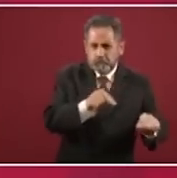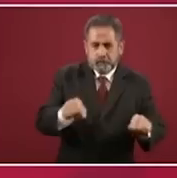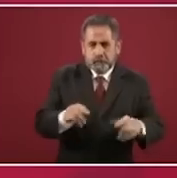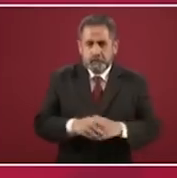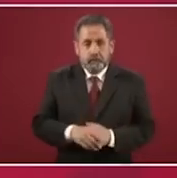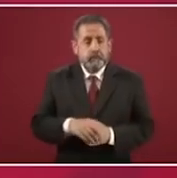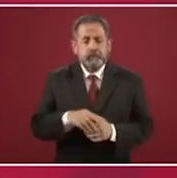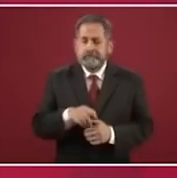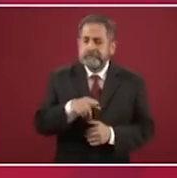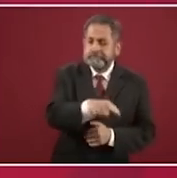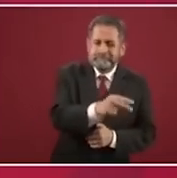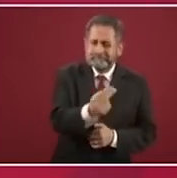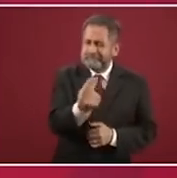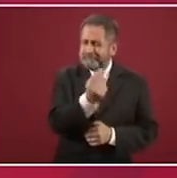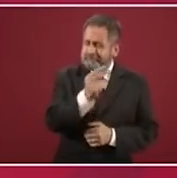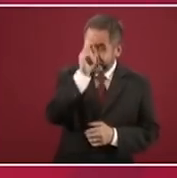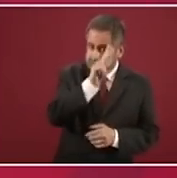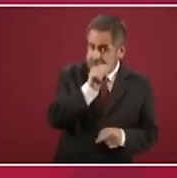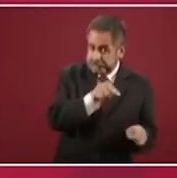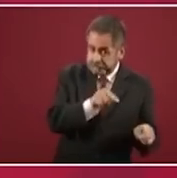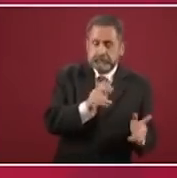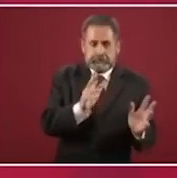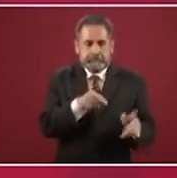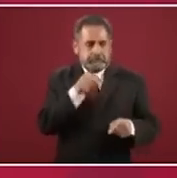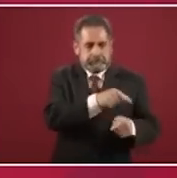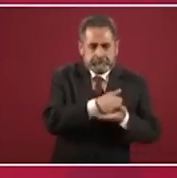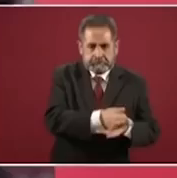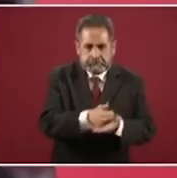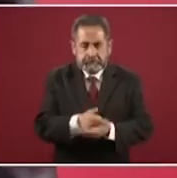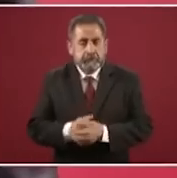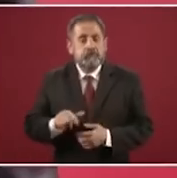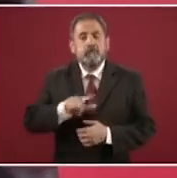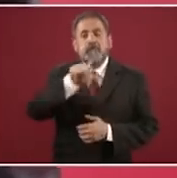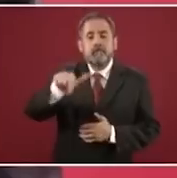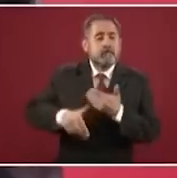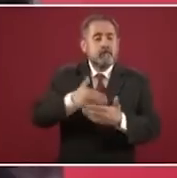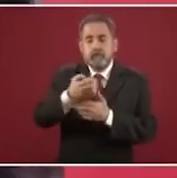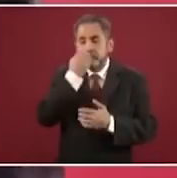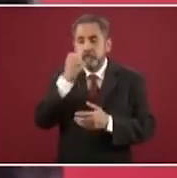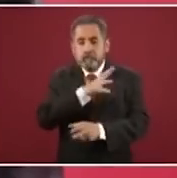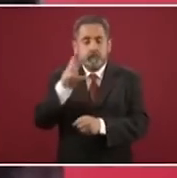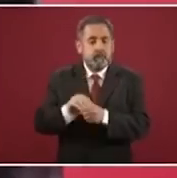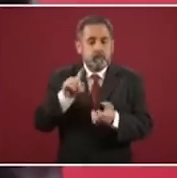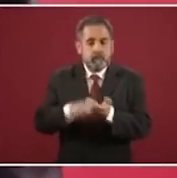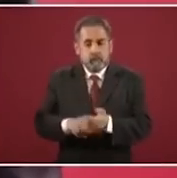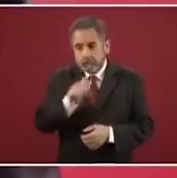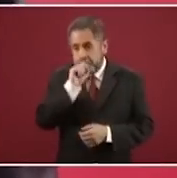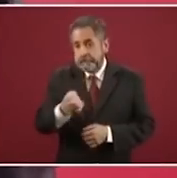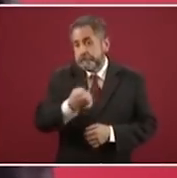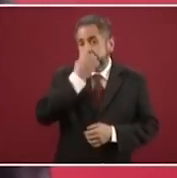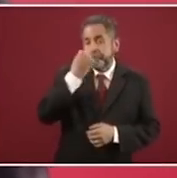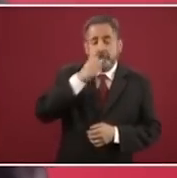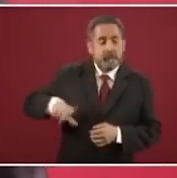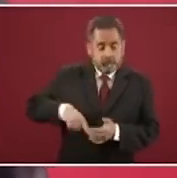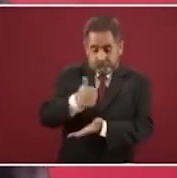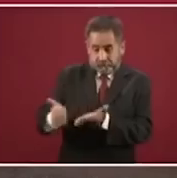donde vive la gente más necesitada, y luego todas las escuelas públicas, incluidas las escuelas públicas de